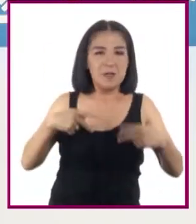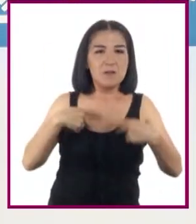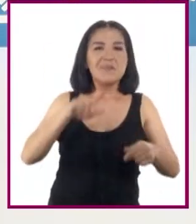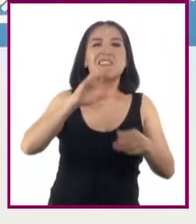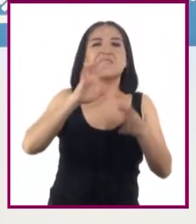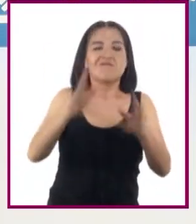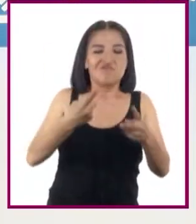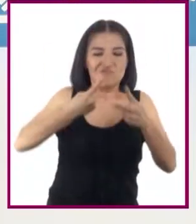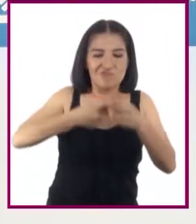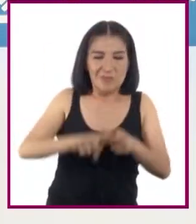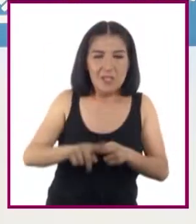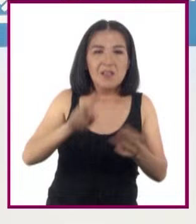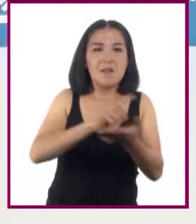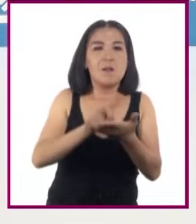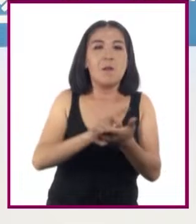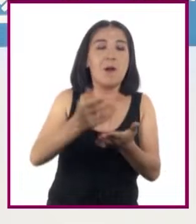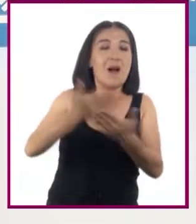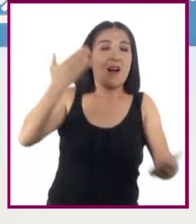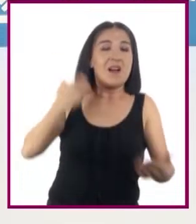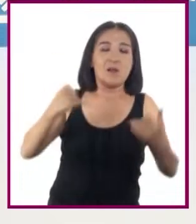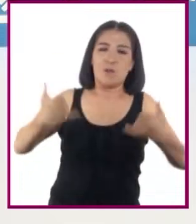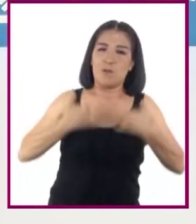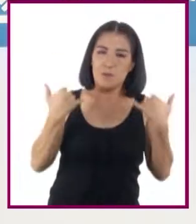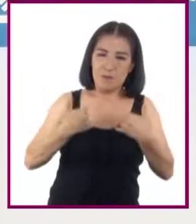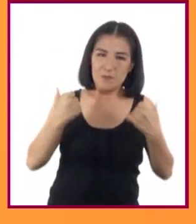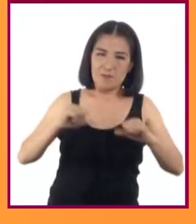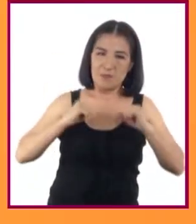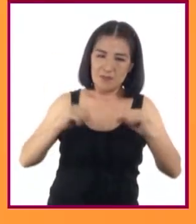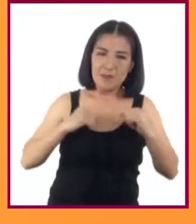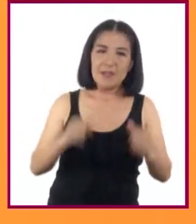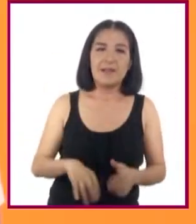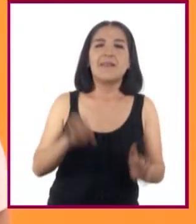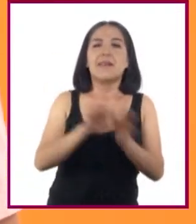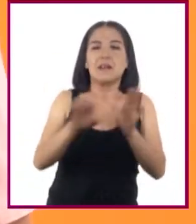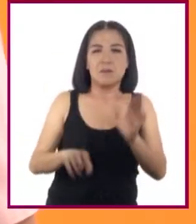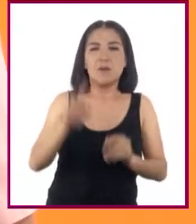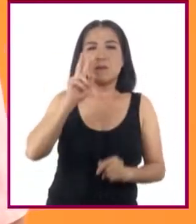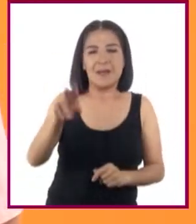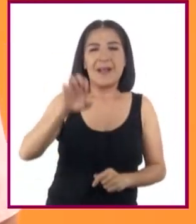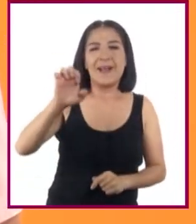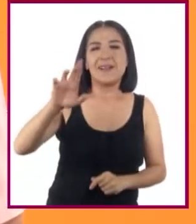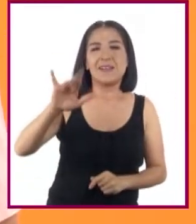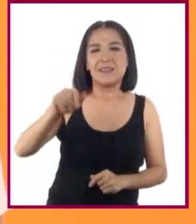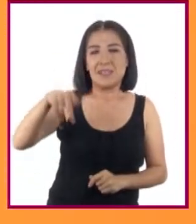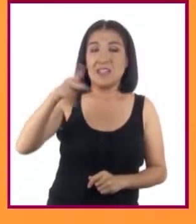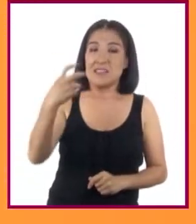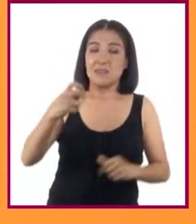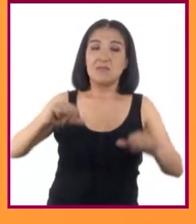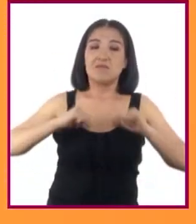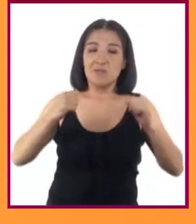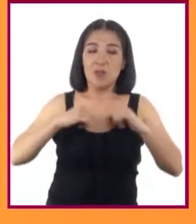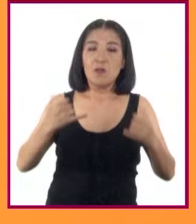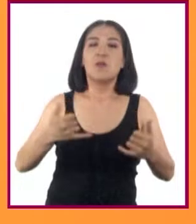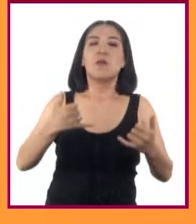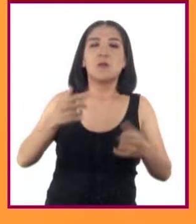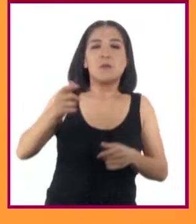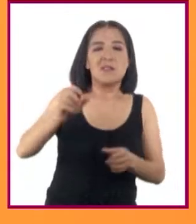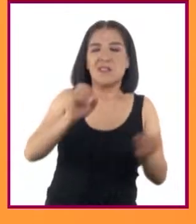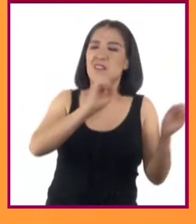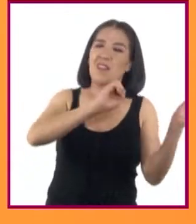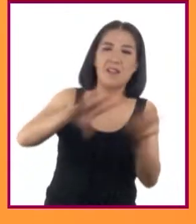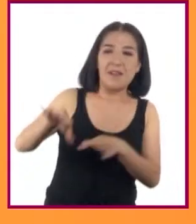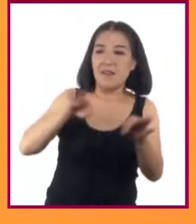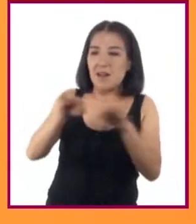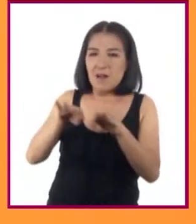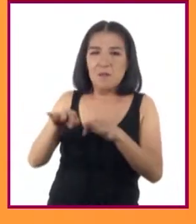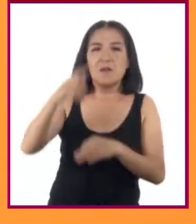iniciaron el consumo de drogas en su adolescencia. Este es el caso de Eric, un joven que dejó a su familia y trabajo consumiendo